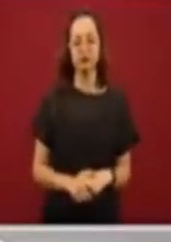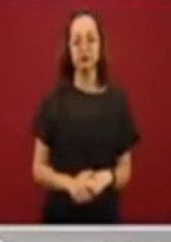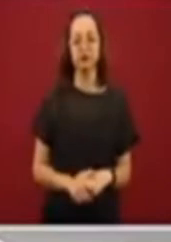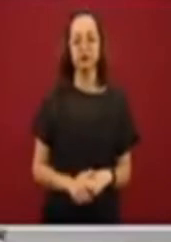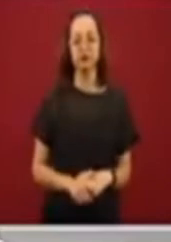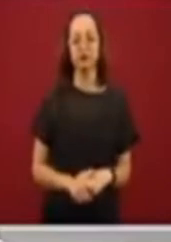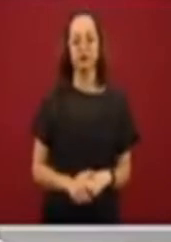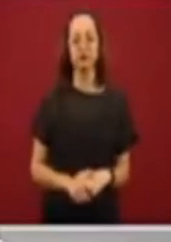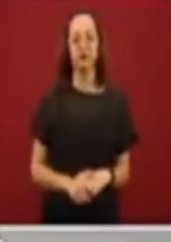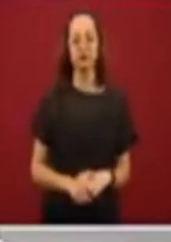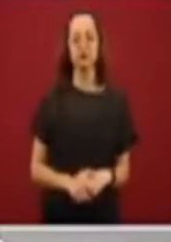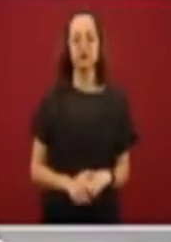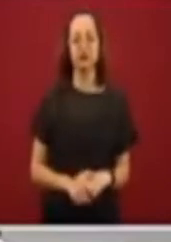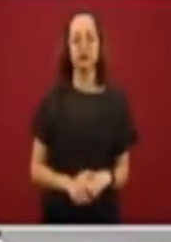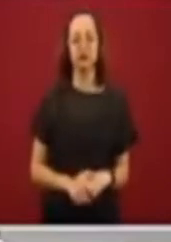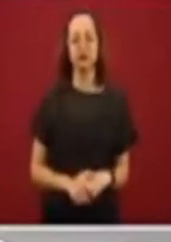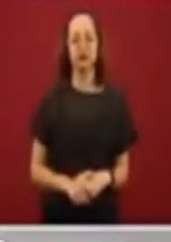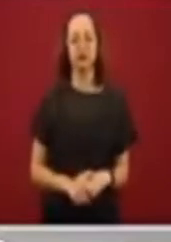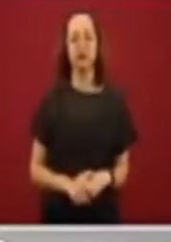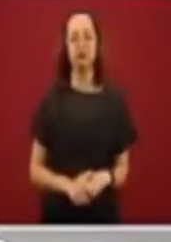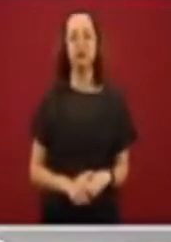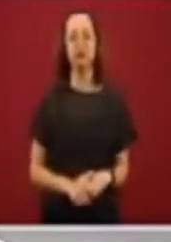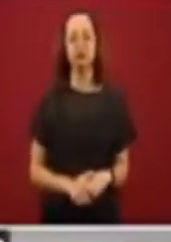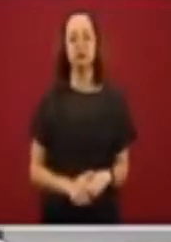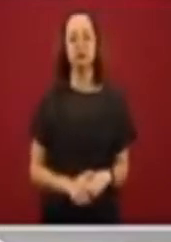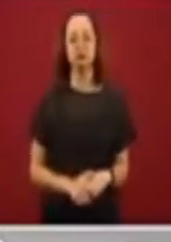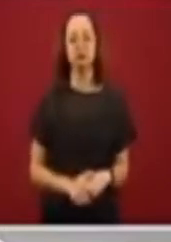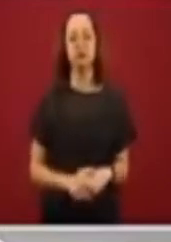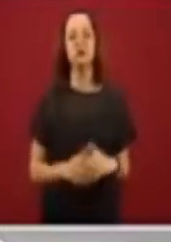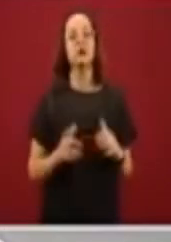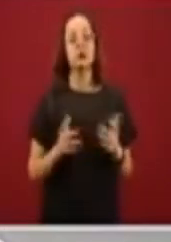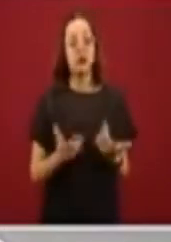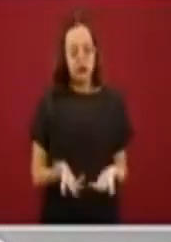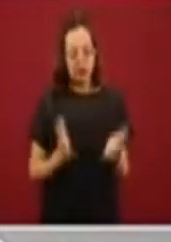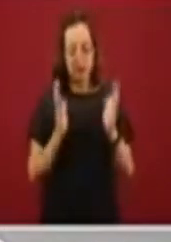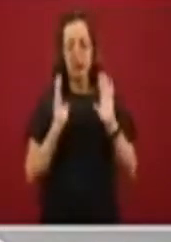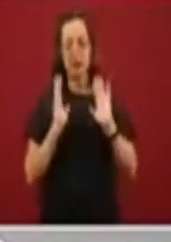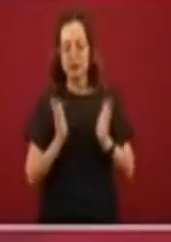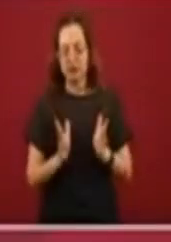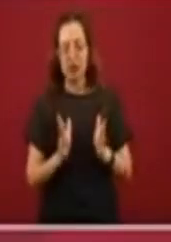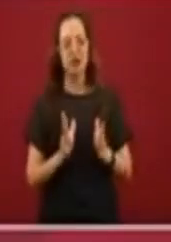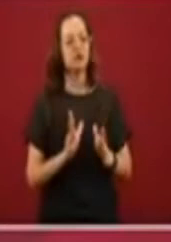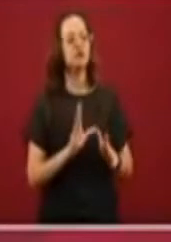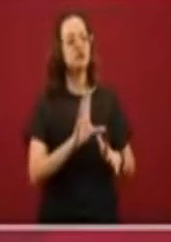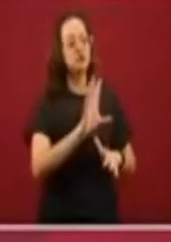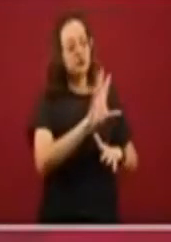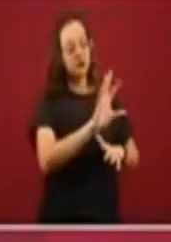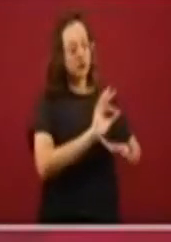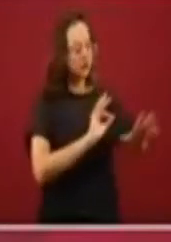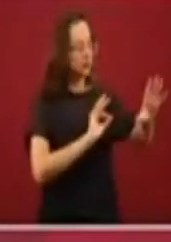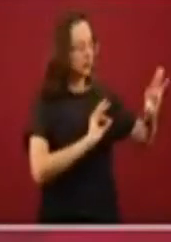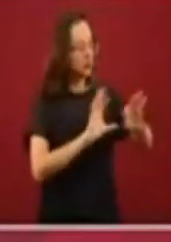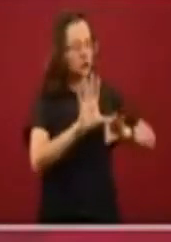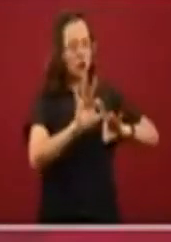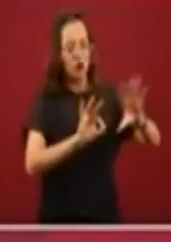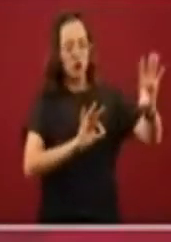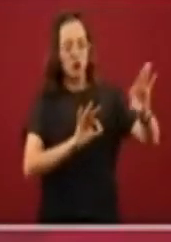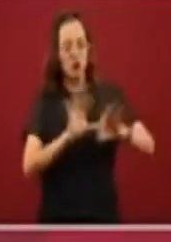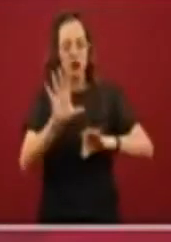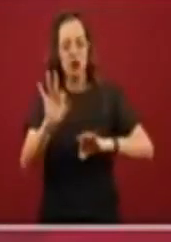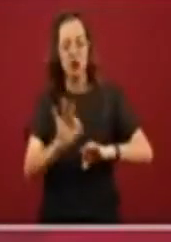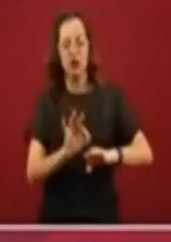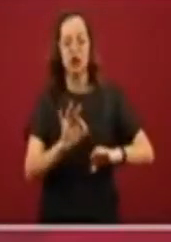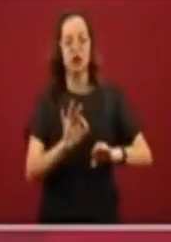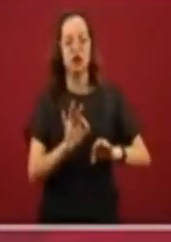se va a hacer la selección, con qué criterio, cuándo se levantaron los censos